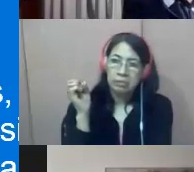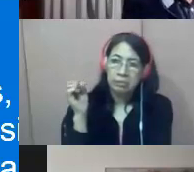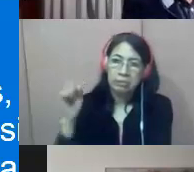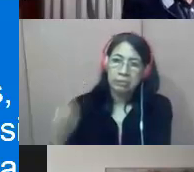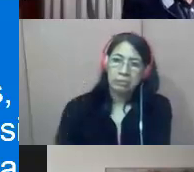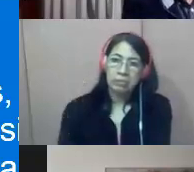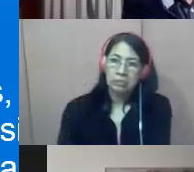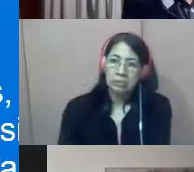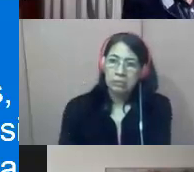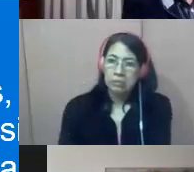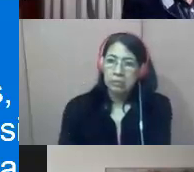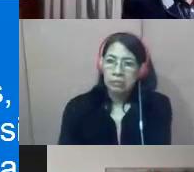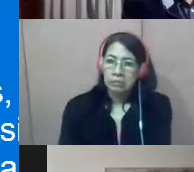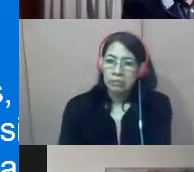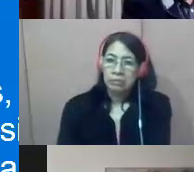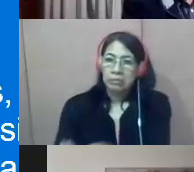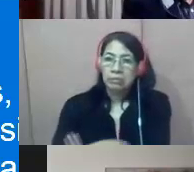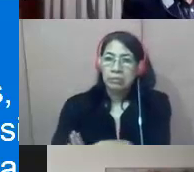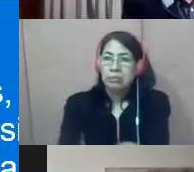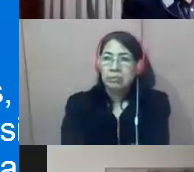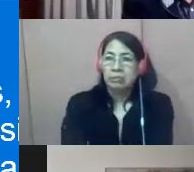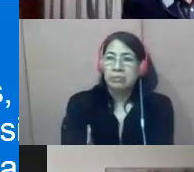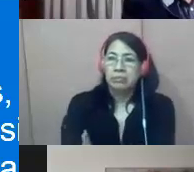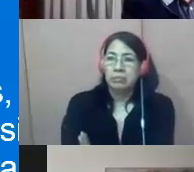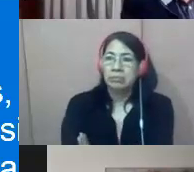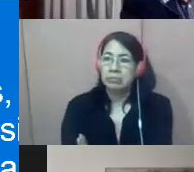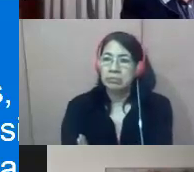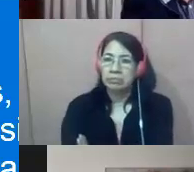Estado? Por su parte sostiene en su